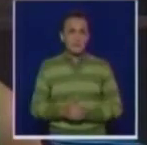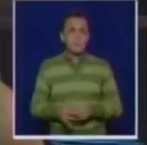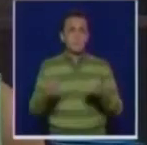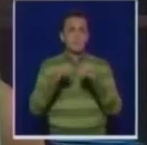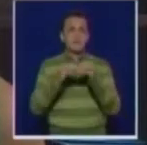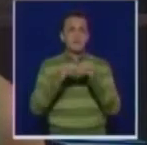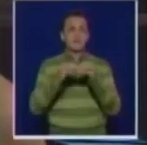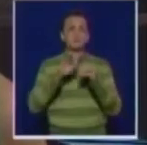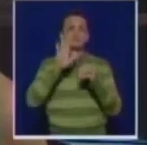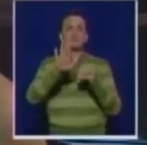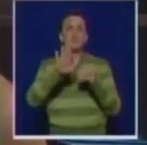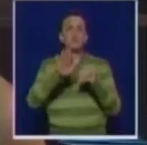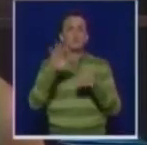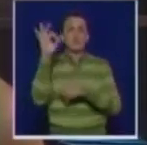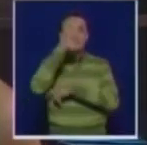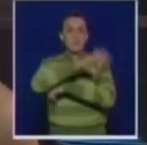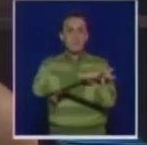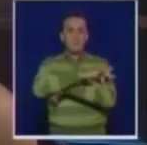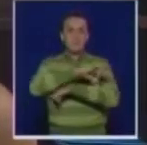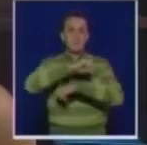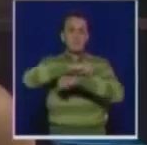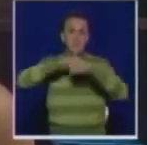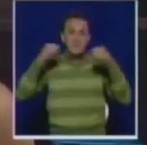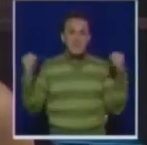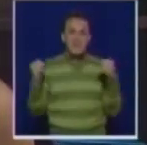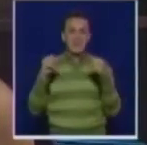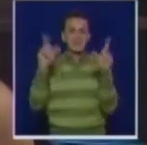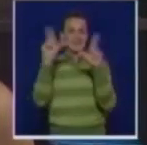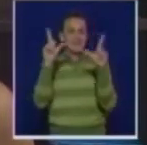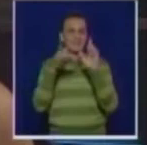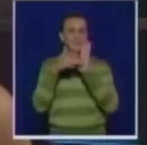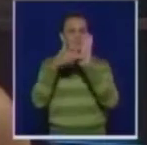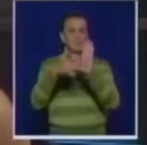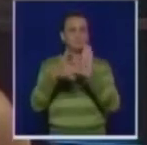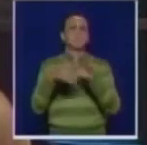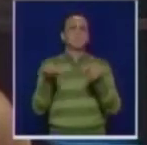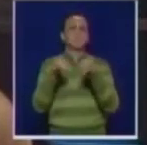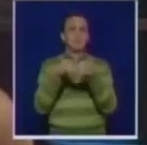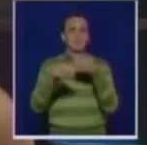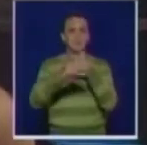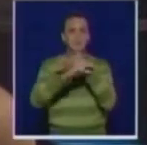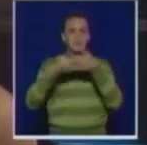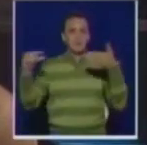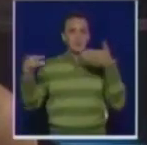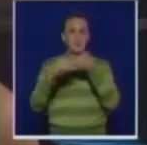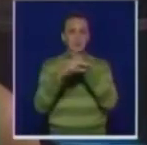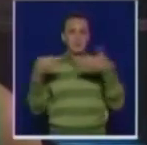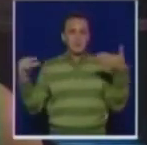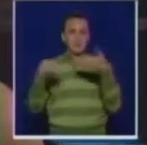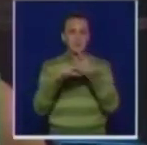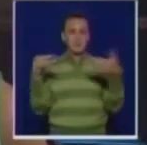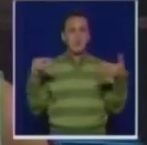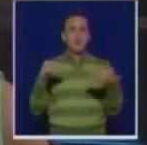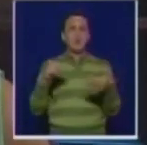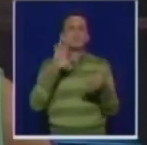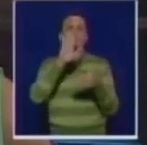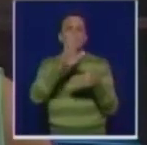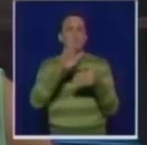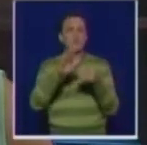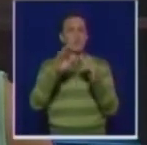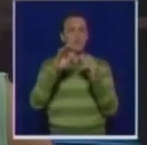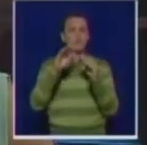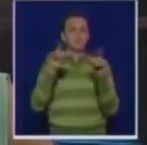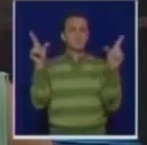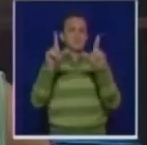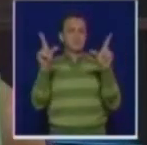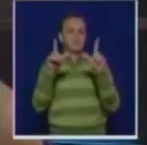en los programas propios de Telepacífico con el lenguaje de señas, el closed caption tanto en los programas de opinión como en